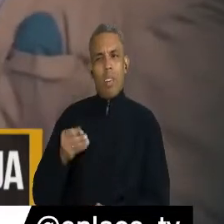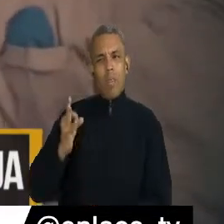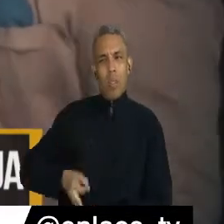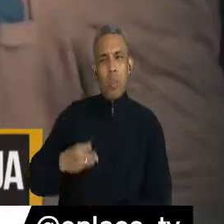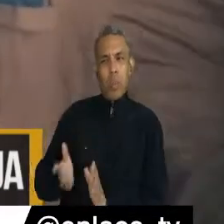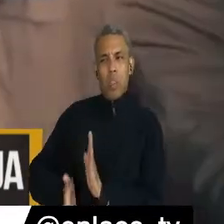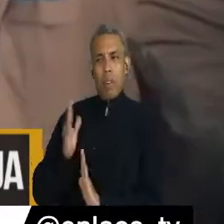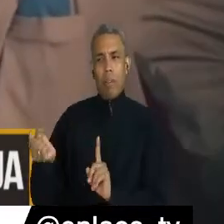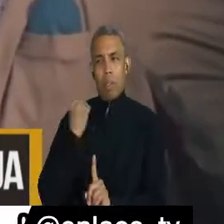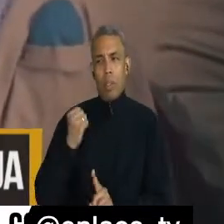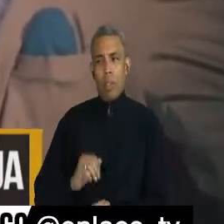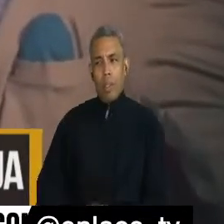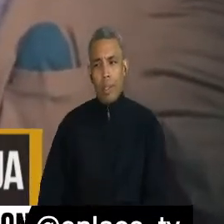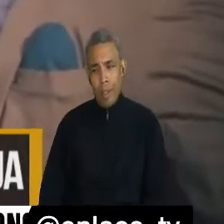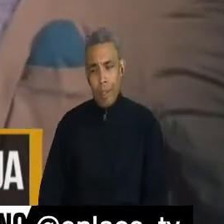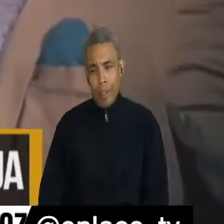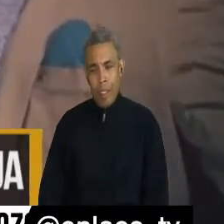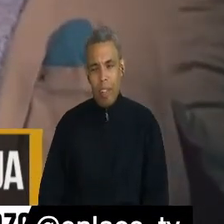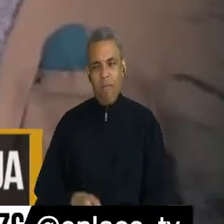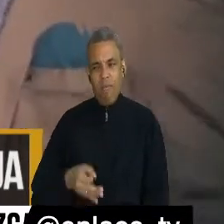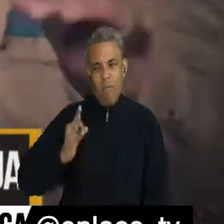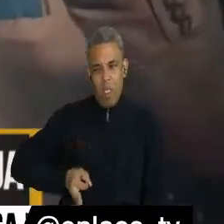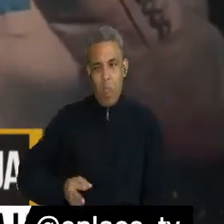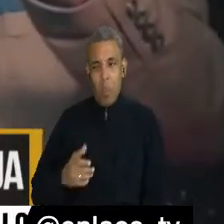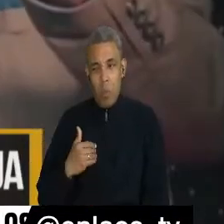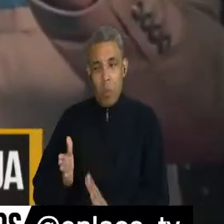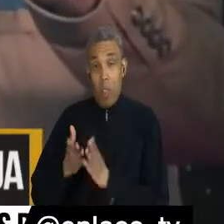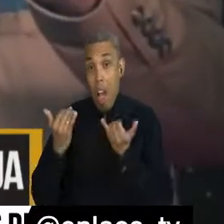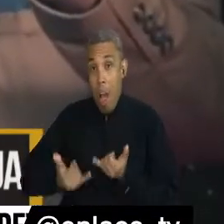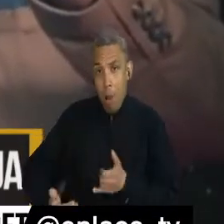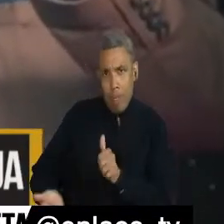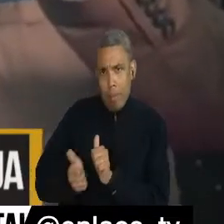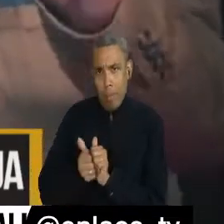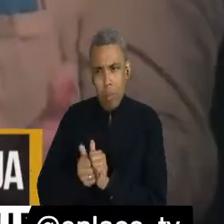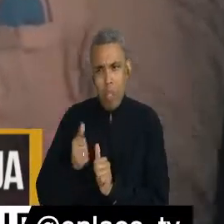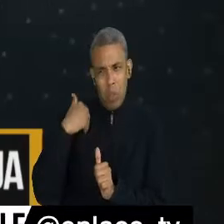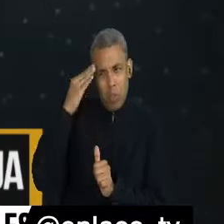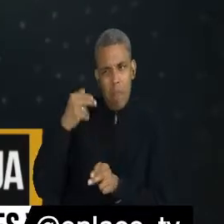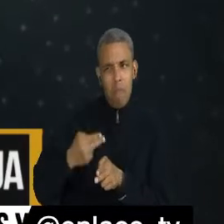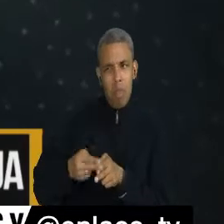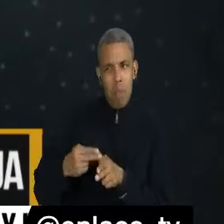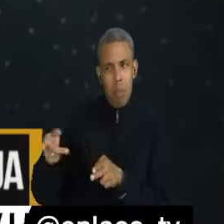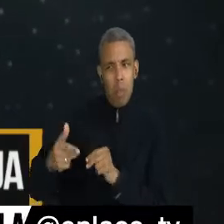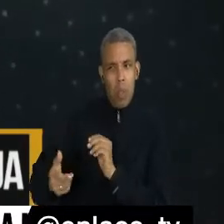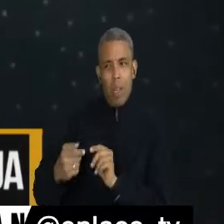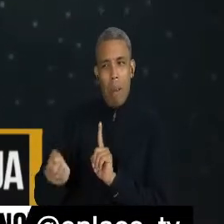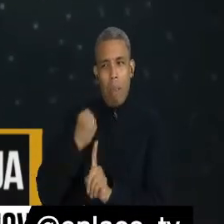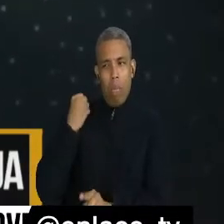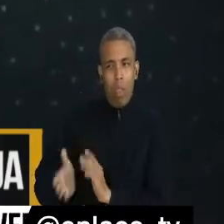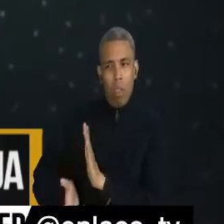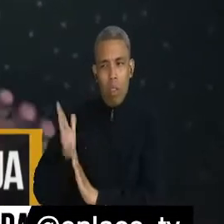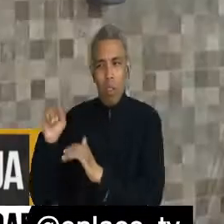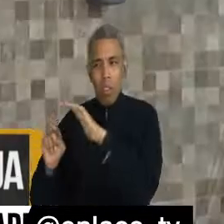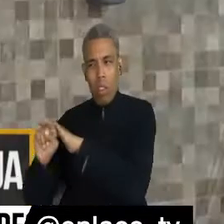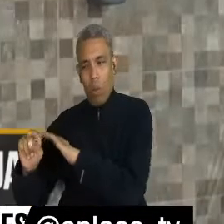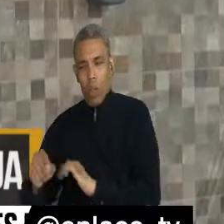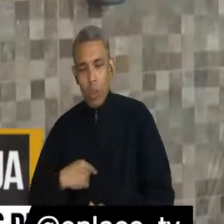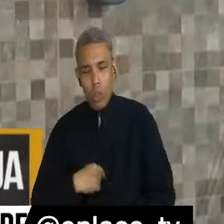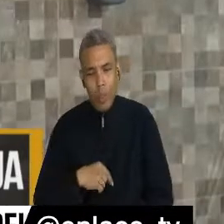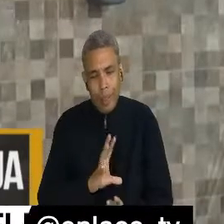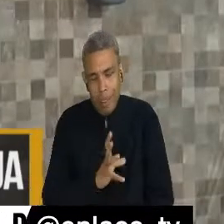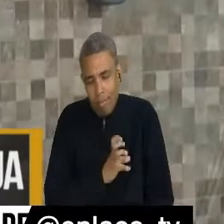la nostalgia, pero mientras sucede eso, uno le da lo mejor a ella para que quede en el recuerdo y quede en su